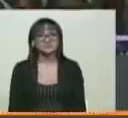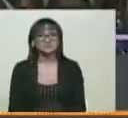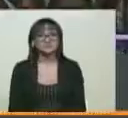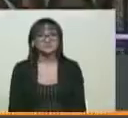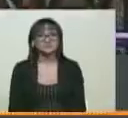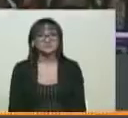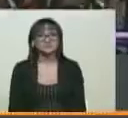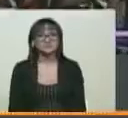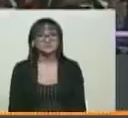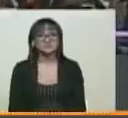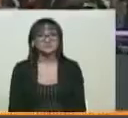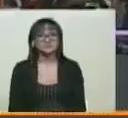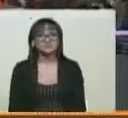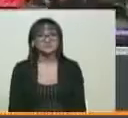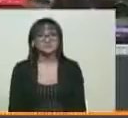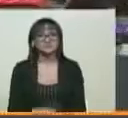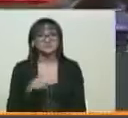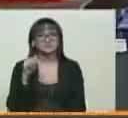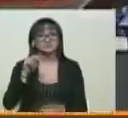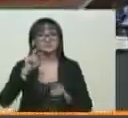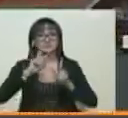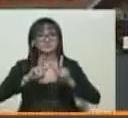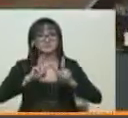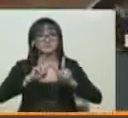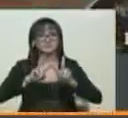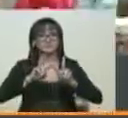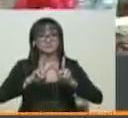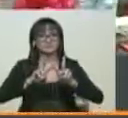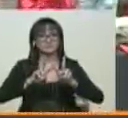La gran misión Vivienda Venezuela.